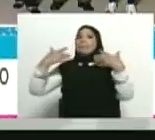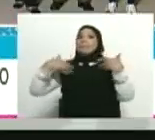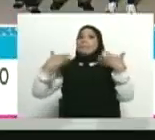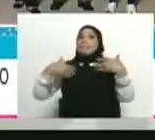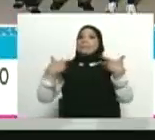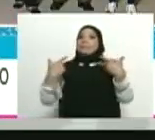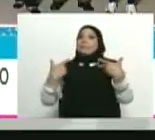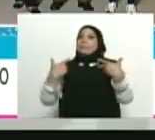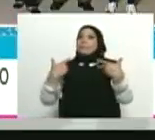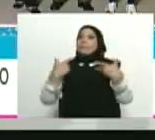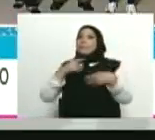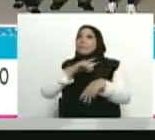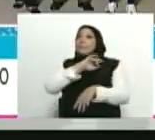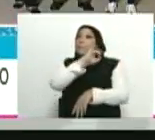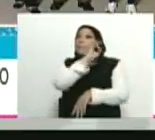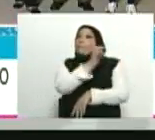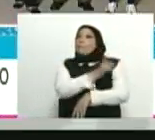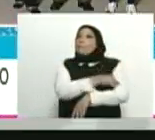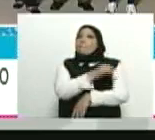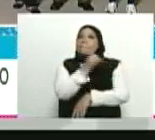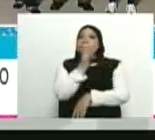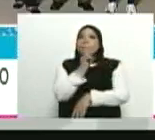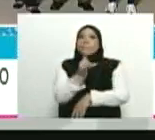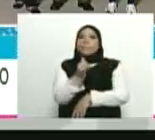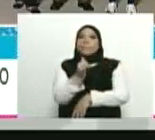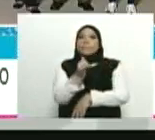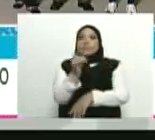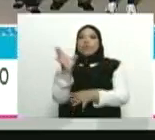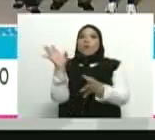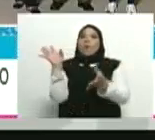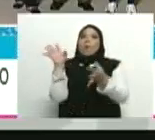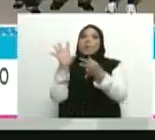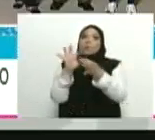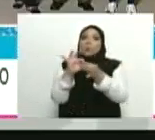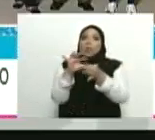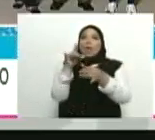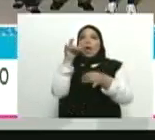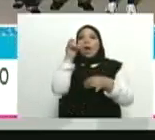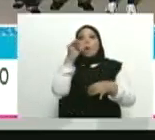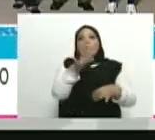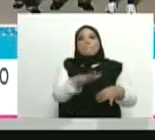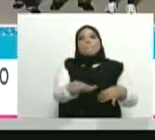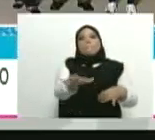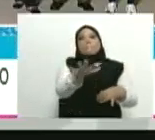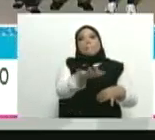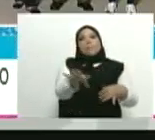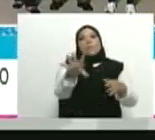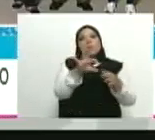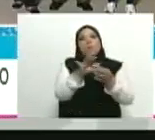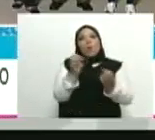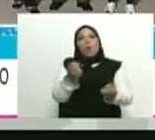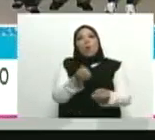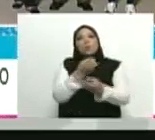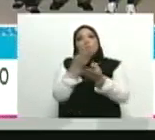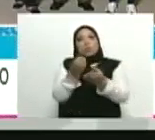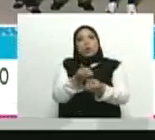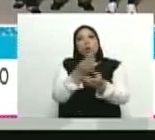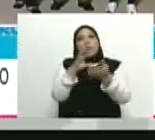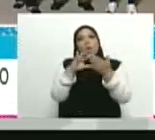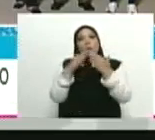que es el poder popular organizado, unido. El poder popular, consejos comunales,